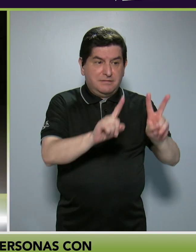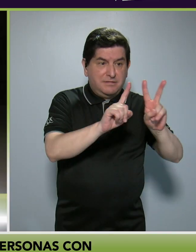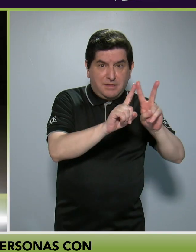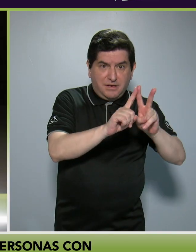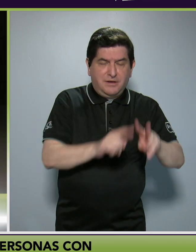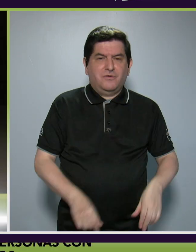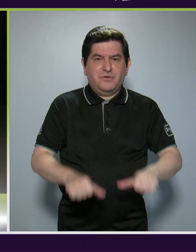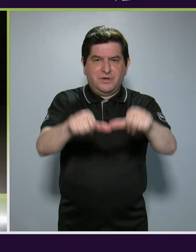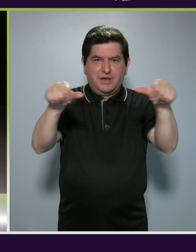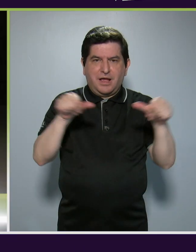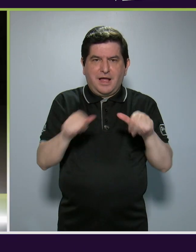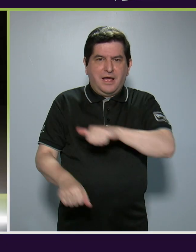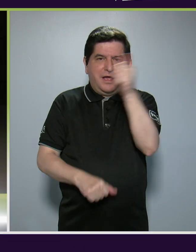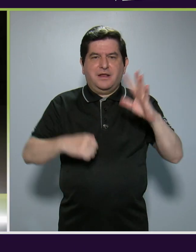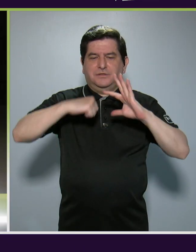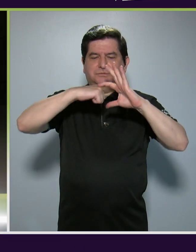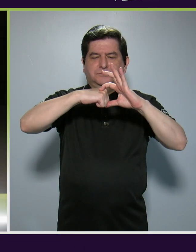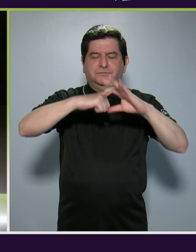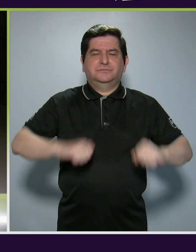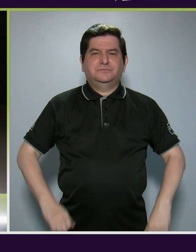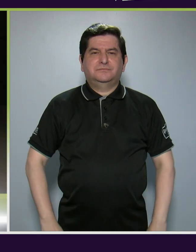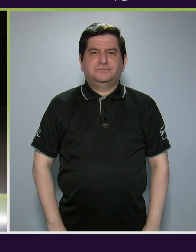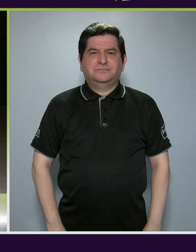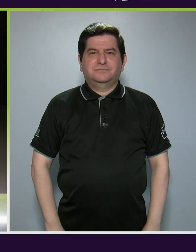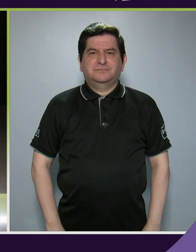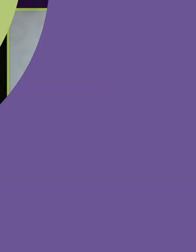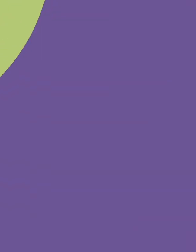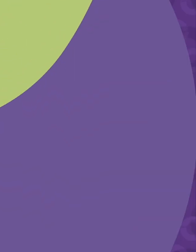Nicoya, zona azul del planeta.